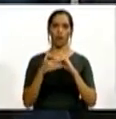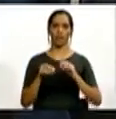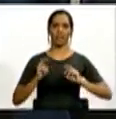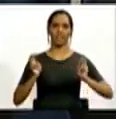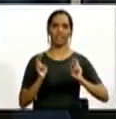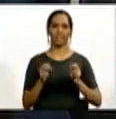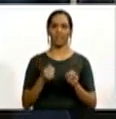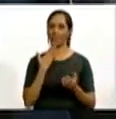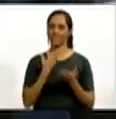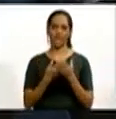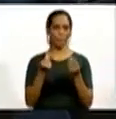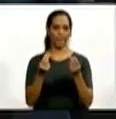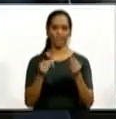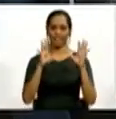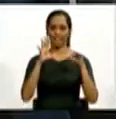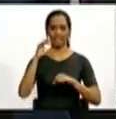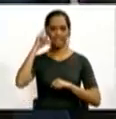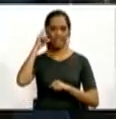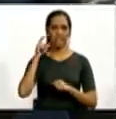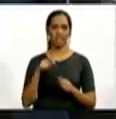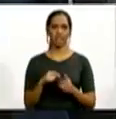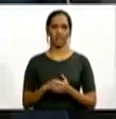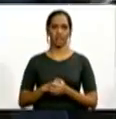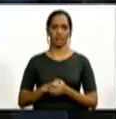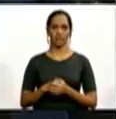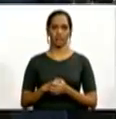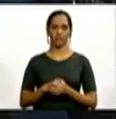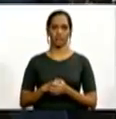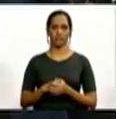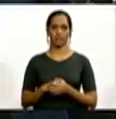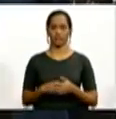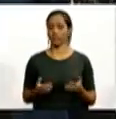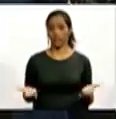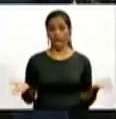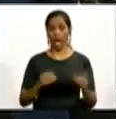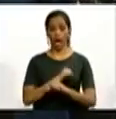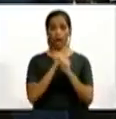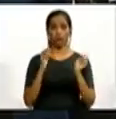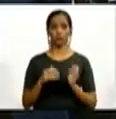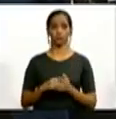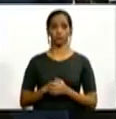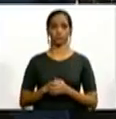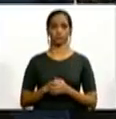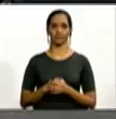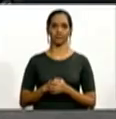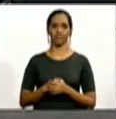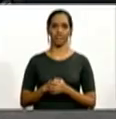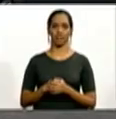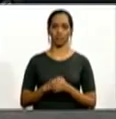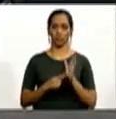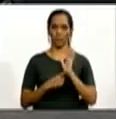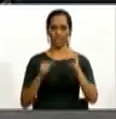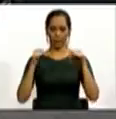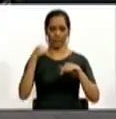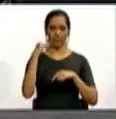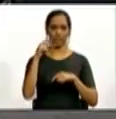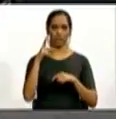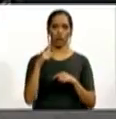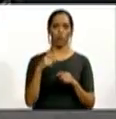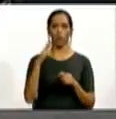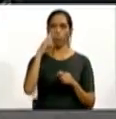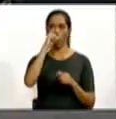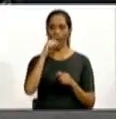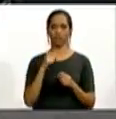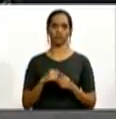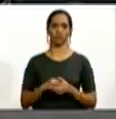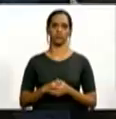tipa le pedía plata cada 15 días. Y le tenemos incluso la así, claro. ¿Cómo tendrá el régimen? Cosa, eso vale. Lo presentamos aquí, eso la conduce hace como 2 años.